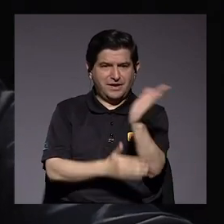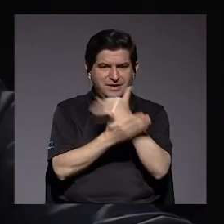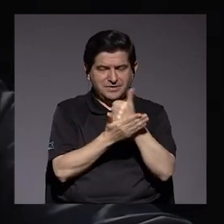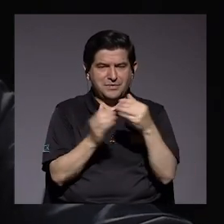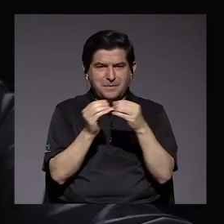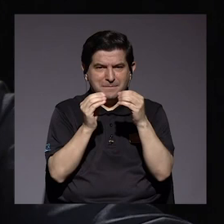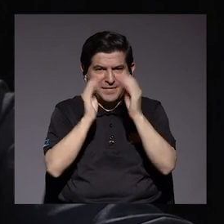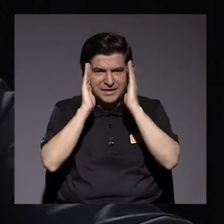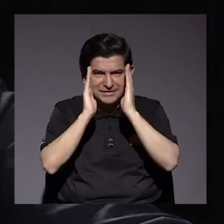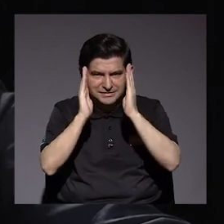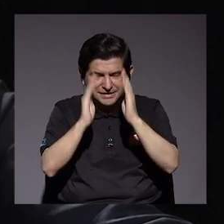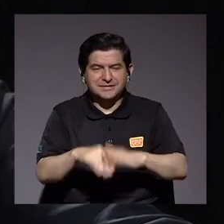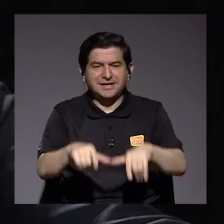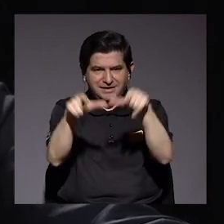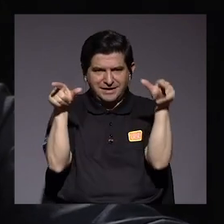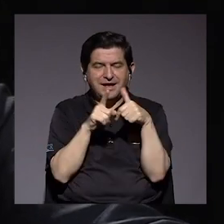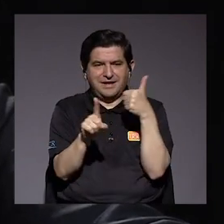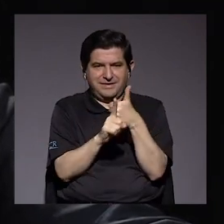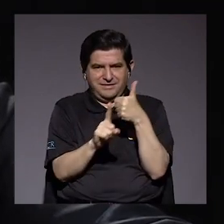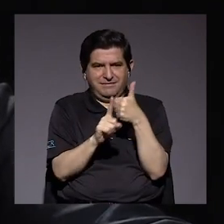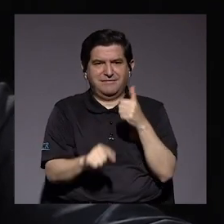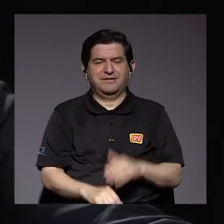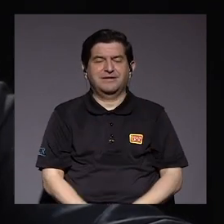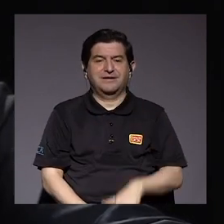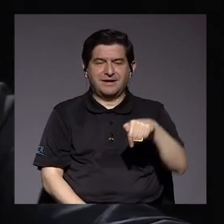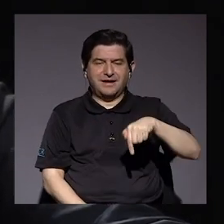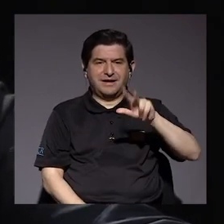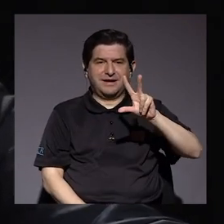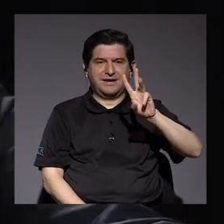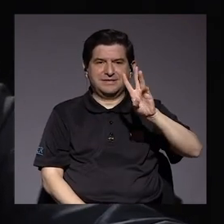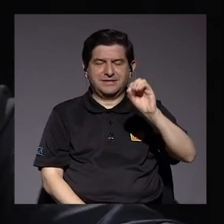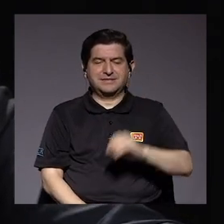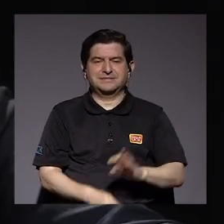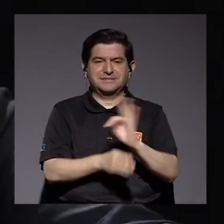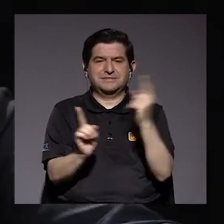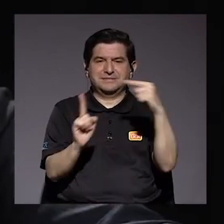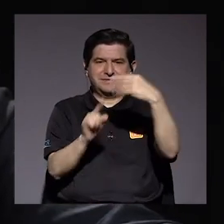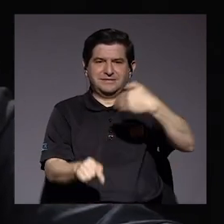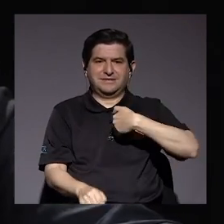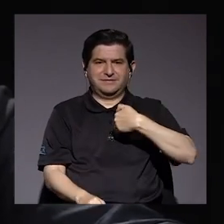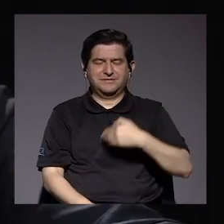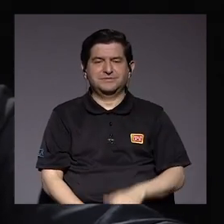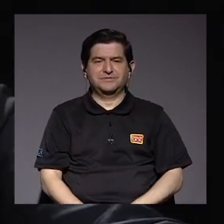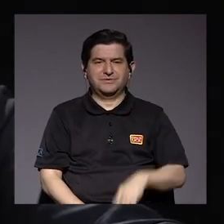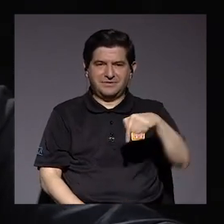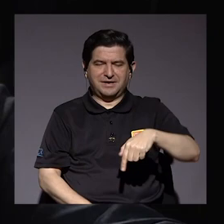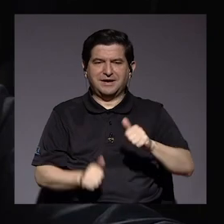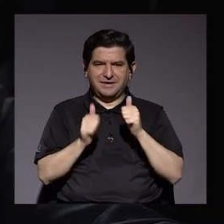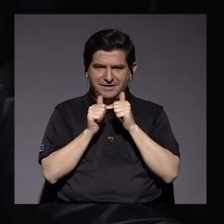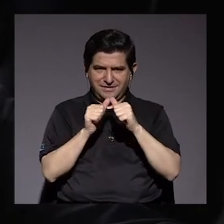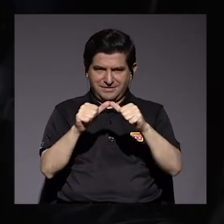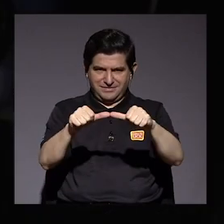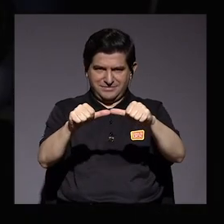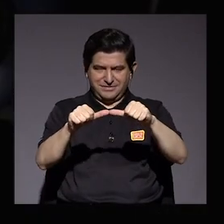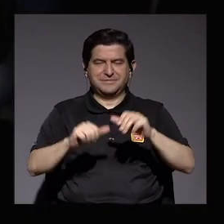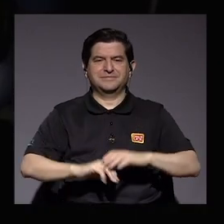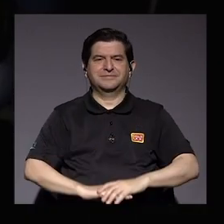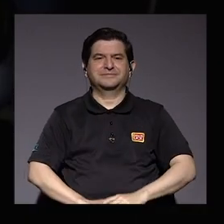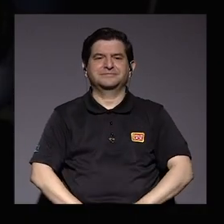más dedicado a lo local estamos acá en 360 haciendo televisión con sentido que hace con nosotros